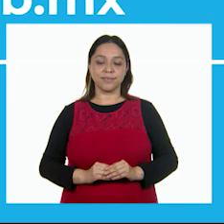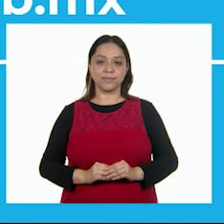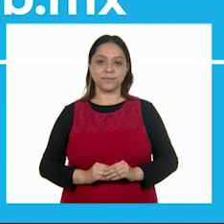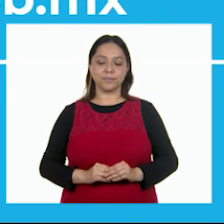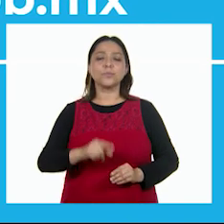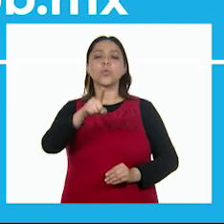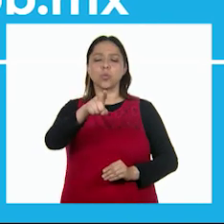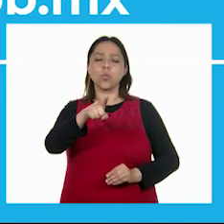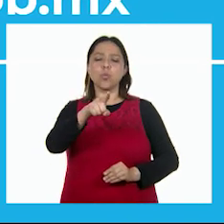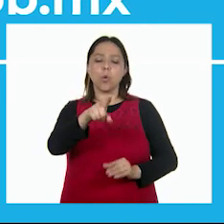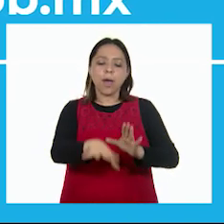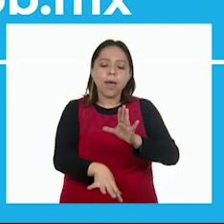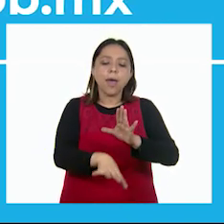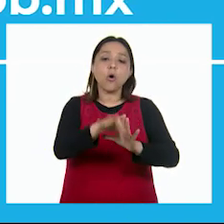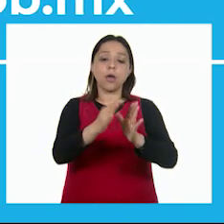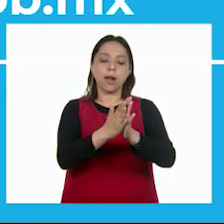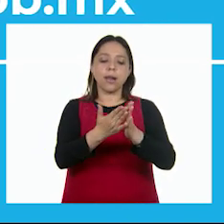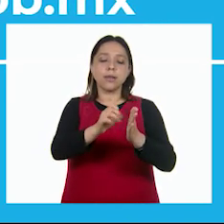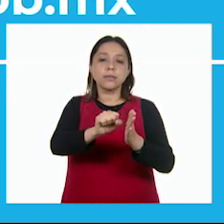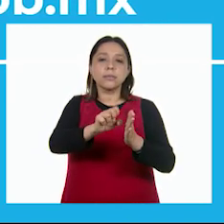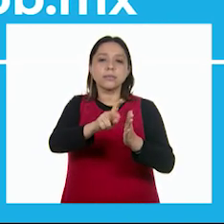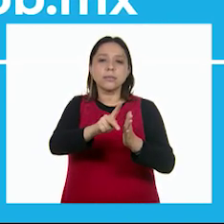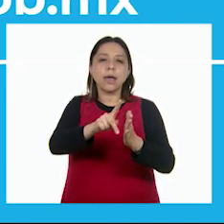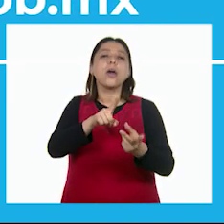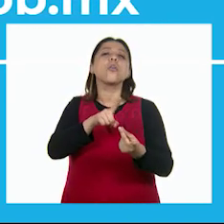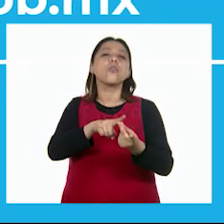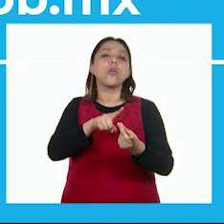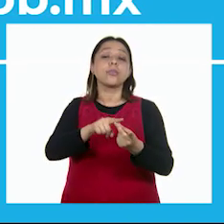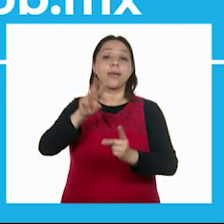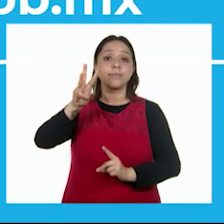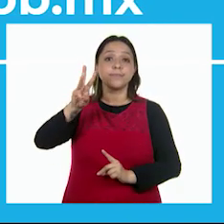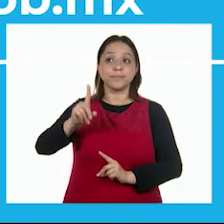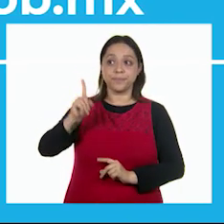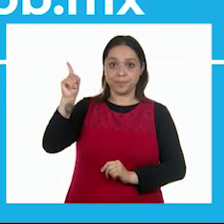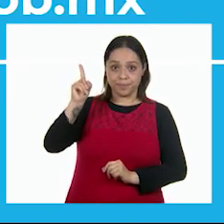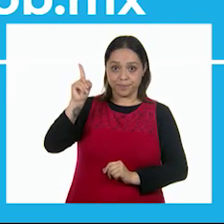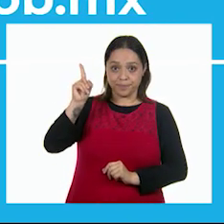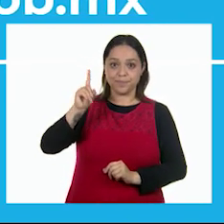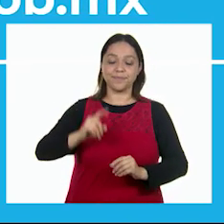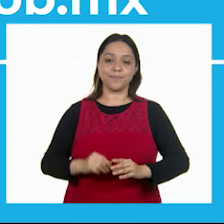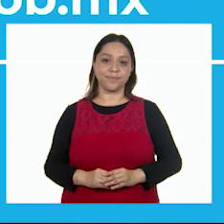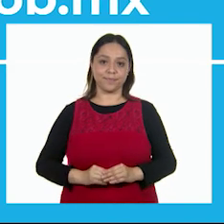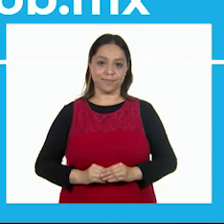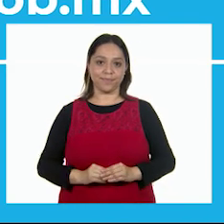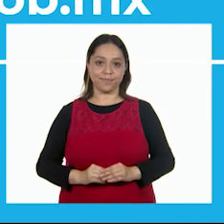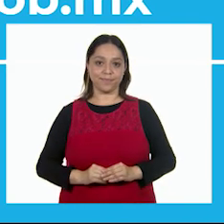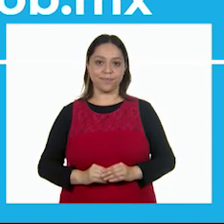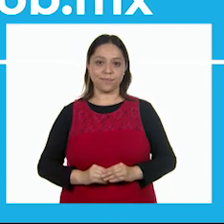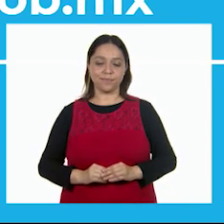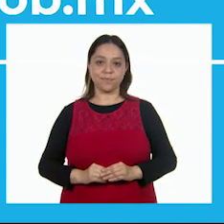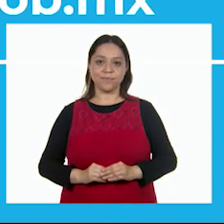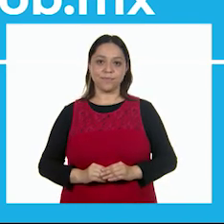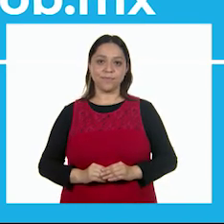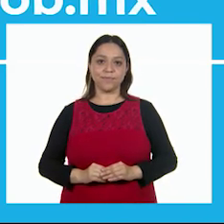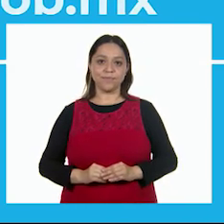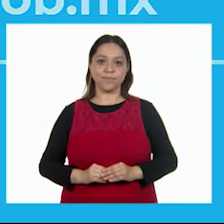También puedes encontrar los libros de texto en la página con alitej.cep.gov.mx